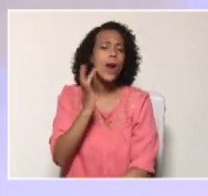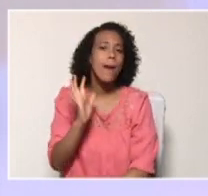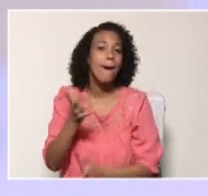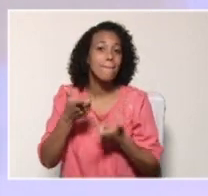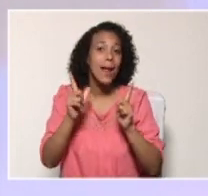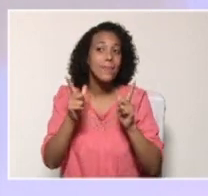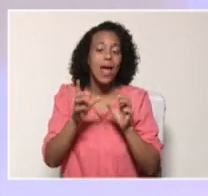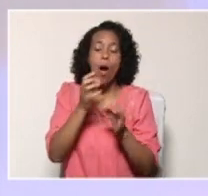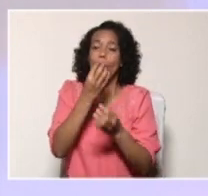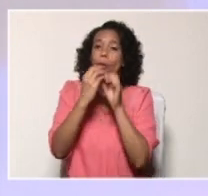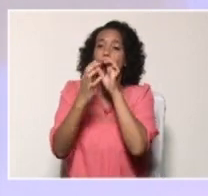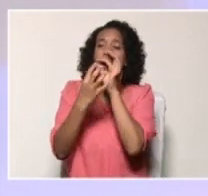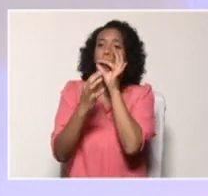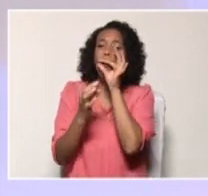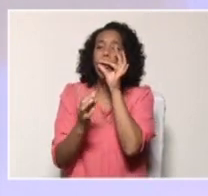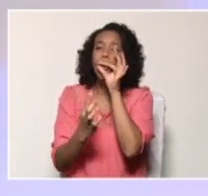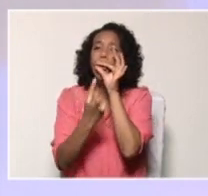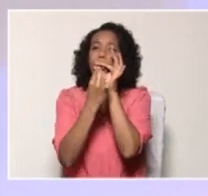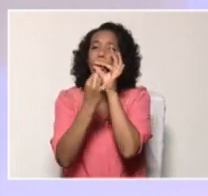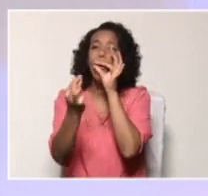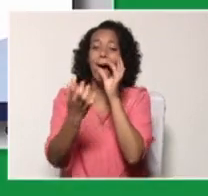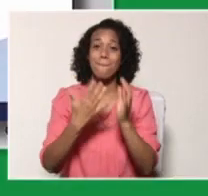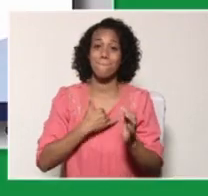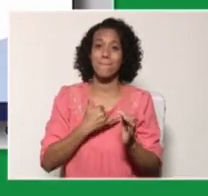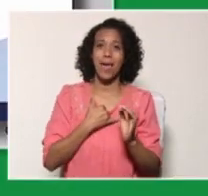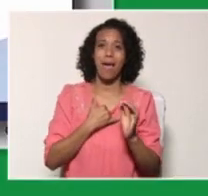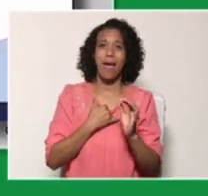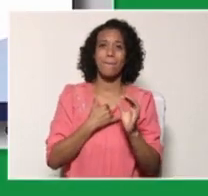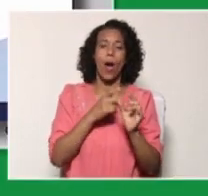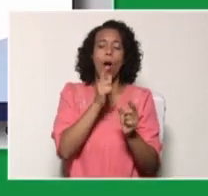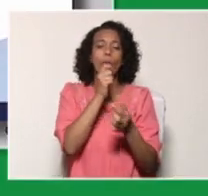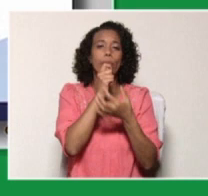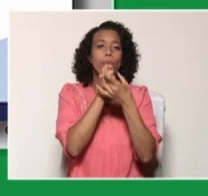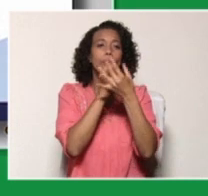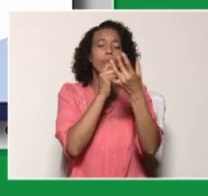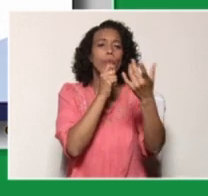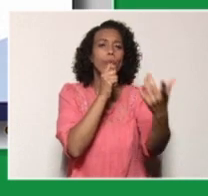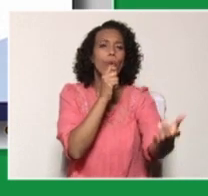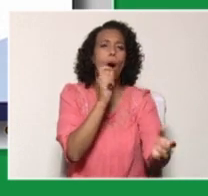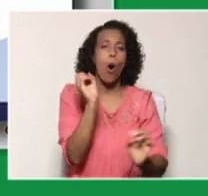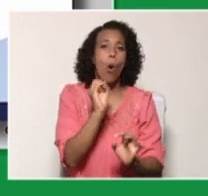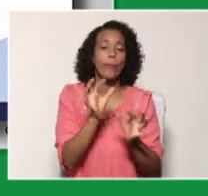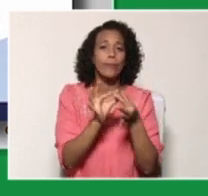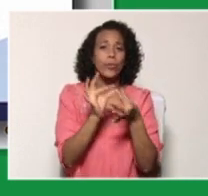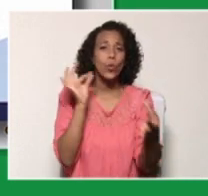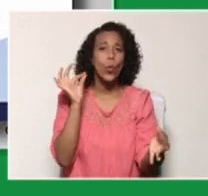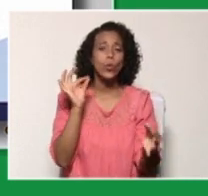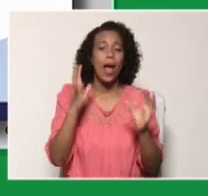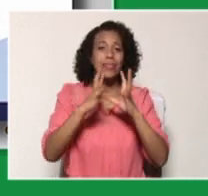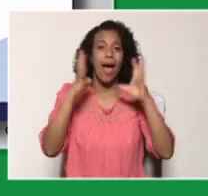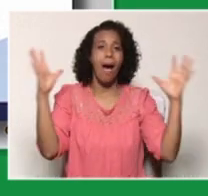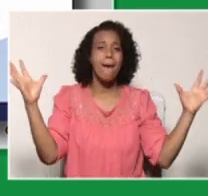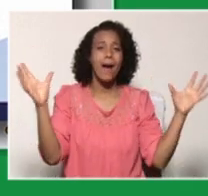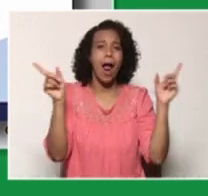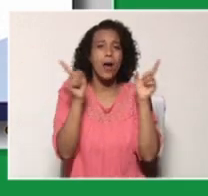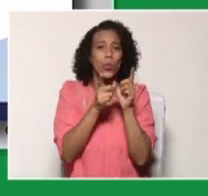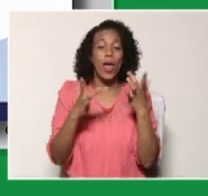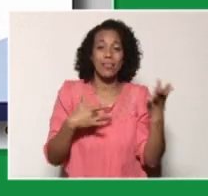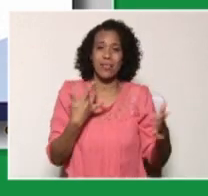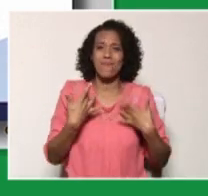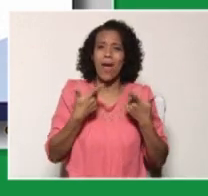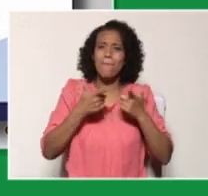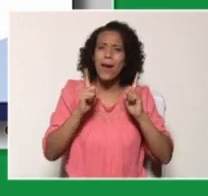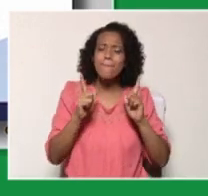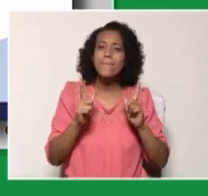le permita soplar a él mismo a través de los aritos que pueda conseguir, puede ser de diferentes tamaños. Esta es una actividad que le